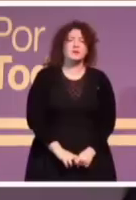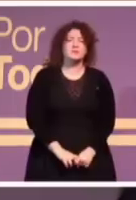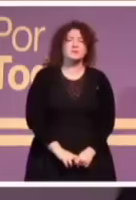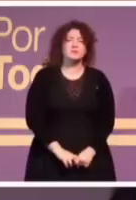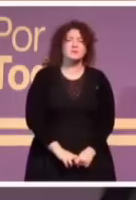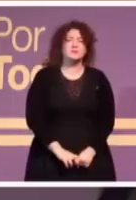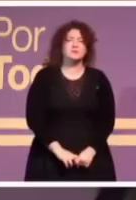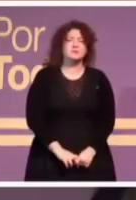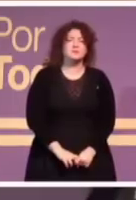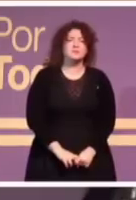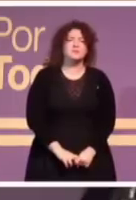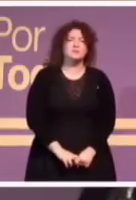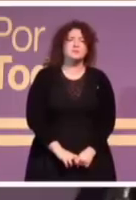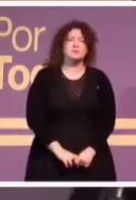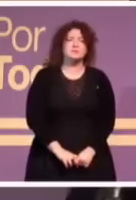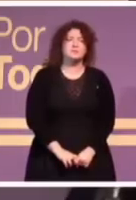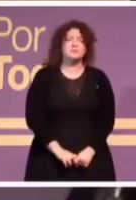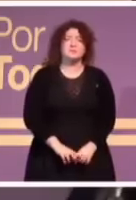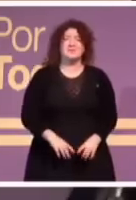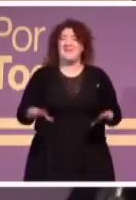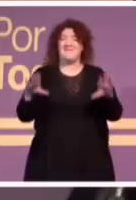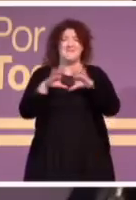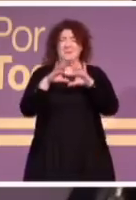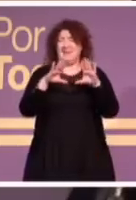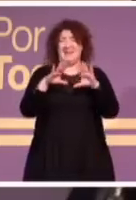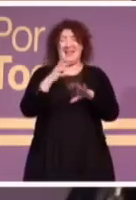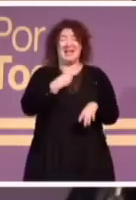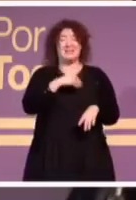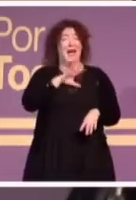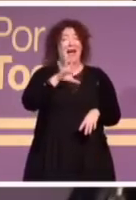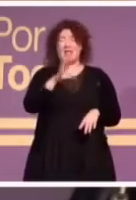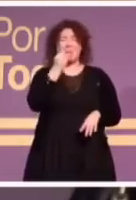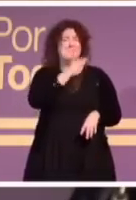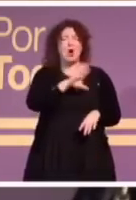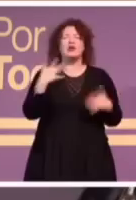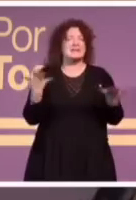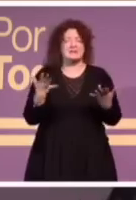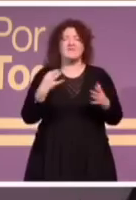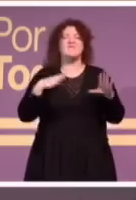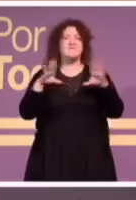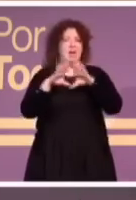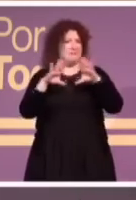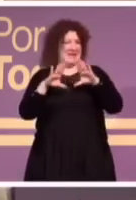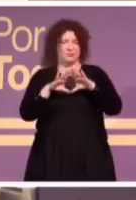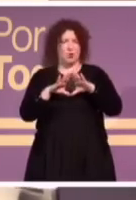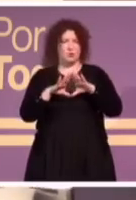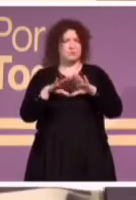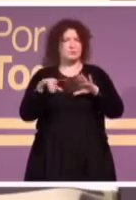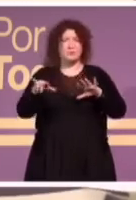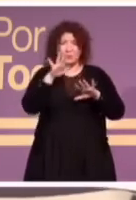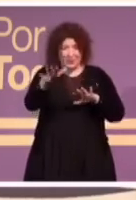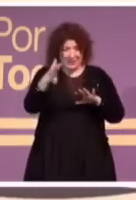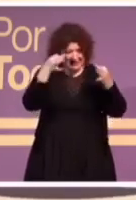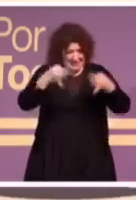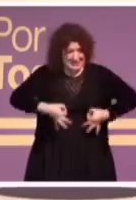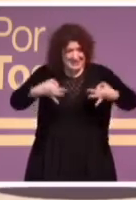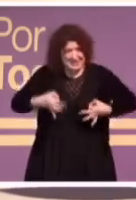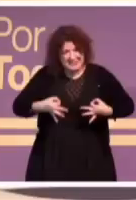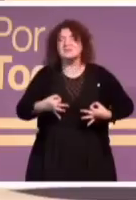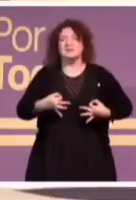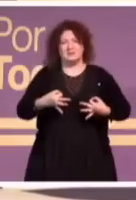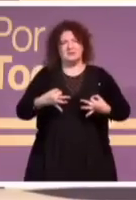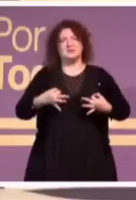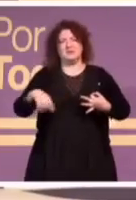Mirad, el feminismo es lo mejor que tiene este país. Es la fuerza transformadora